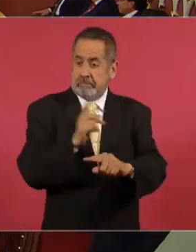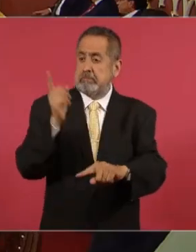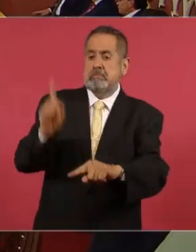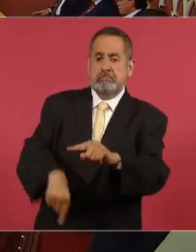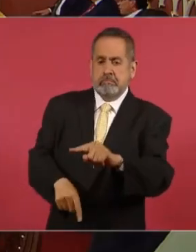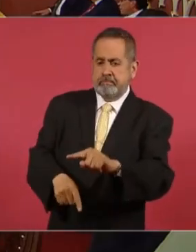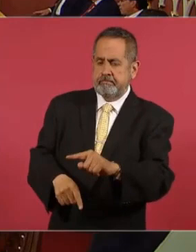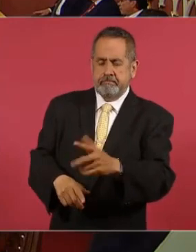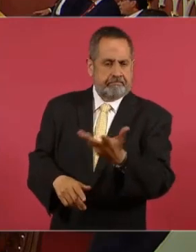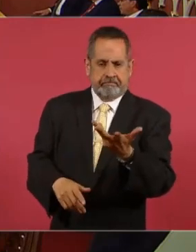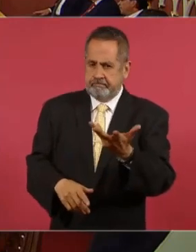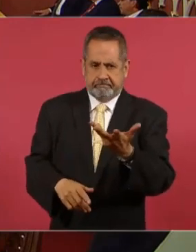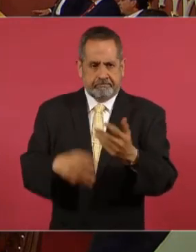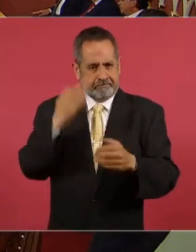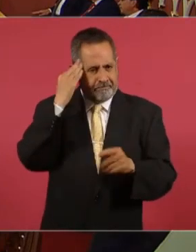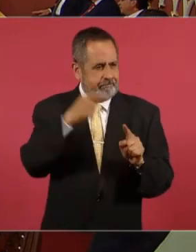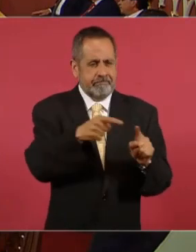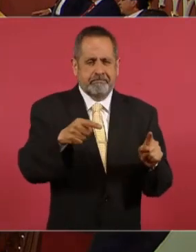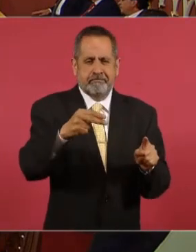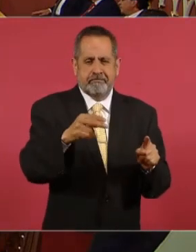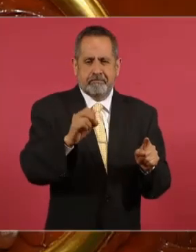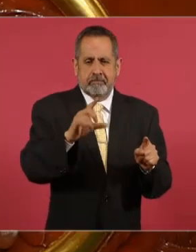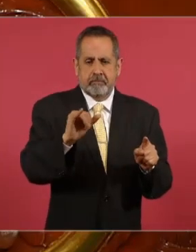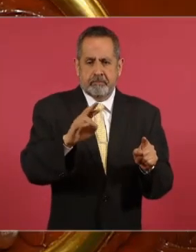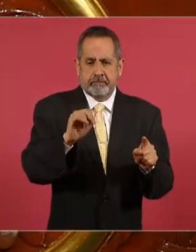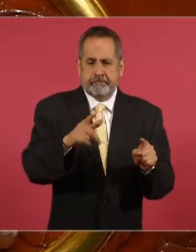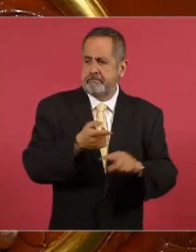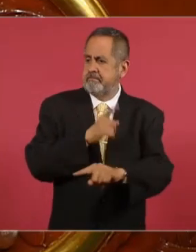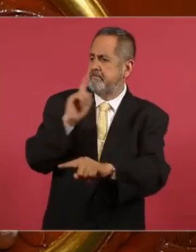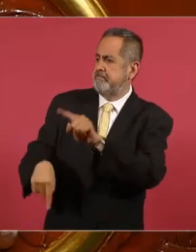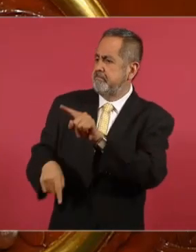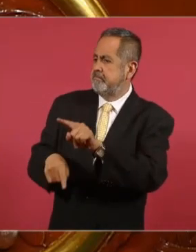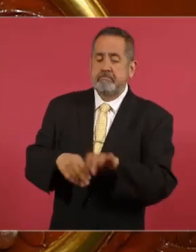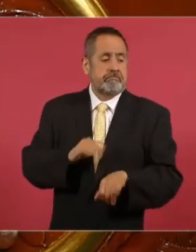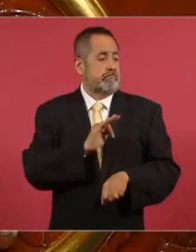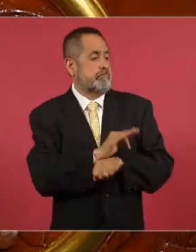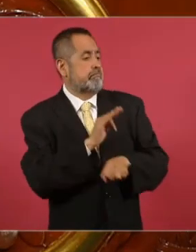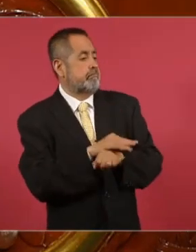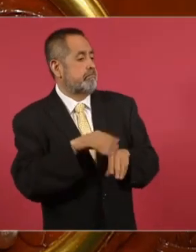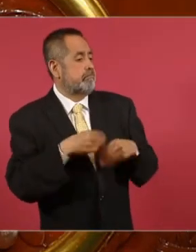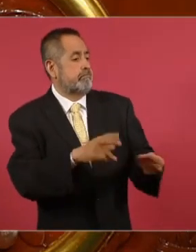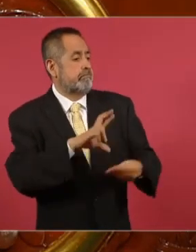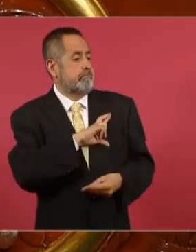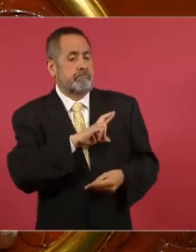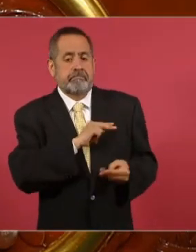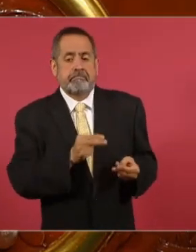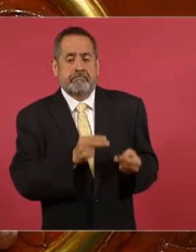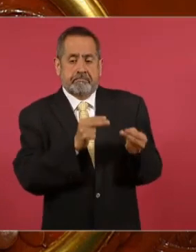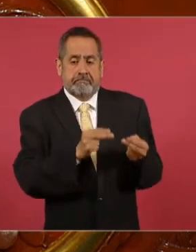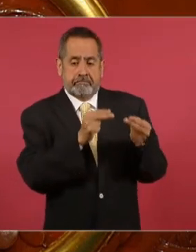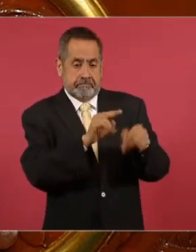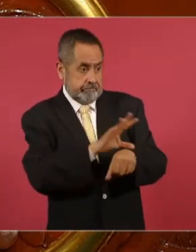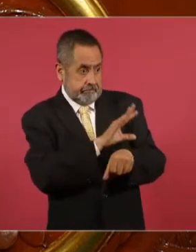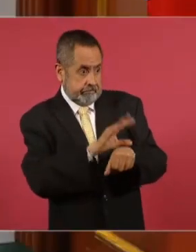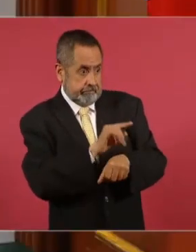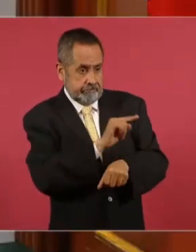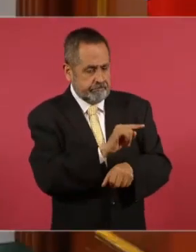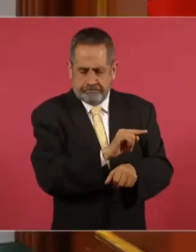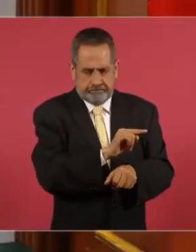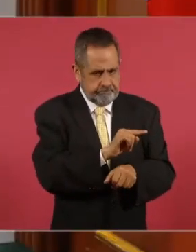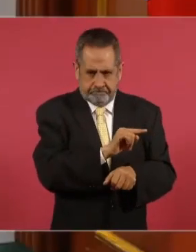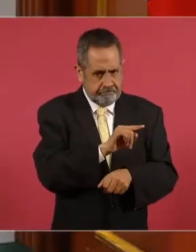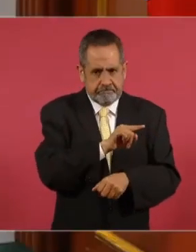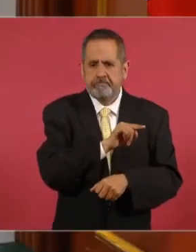periodo neoliberal con el propósito de favorecer la privatización de la industria